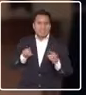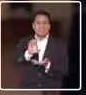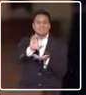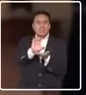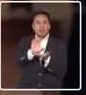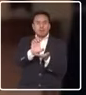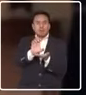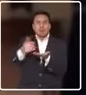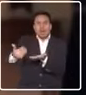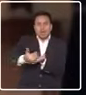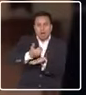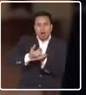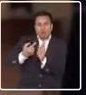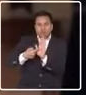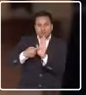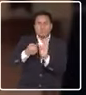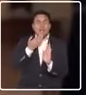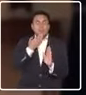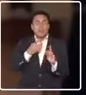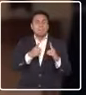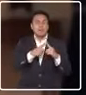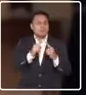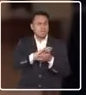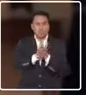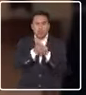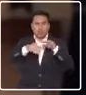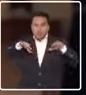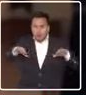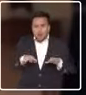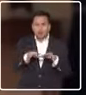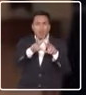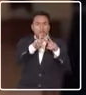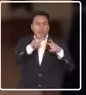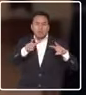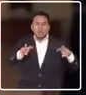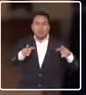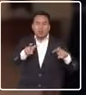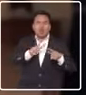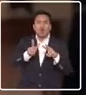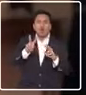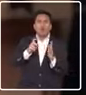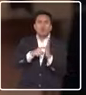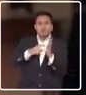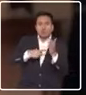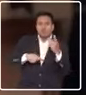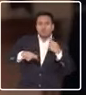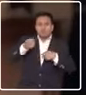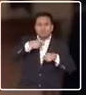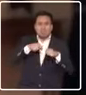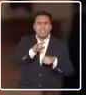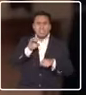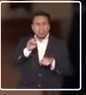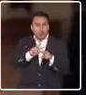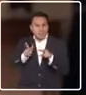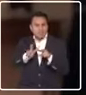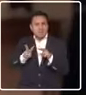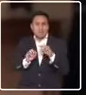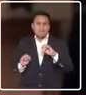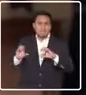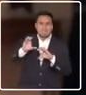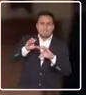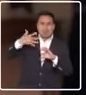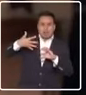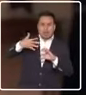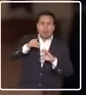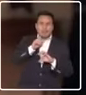estado que no solo recaude sino que participe en todo el esfuerzo de exploración producción y generación de productos de litio con valor